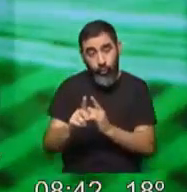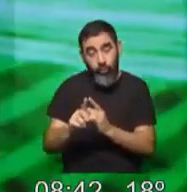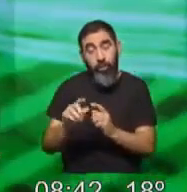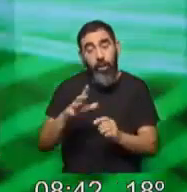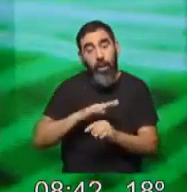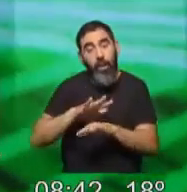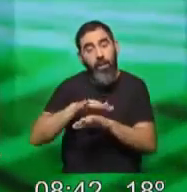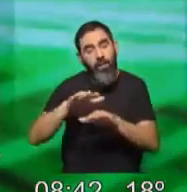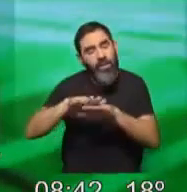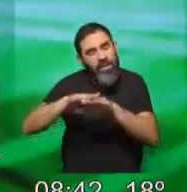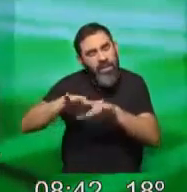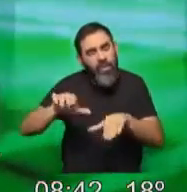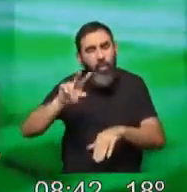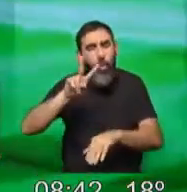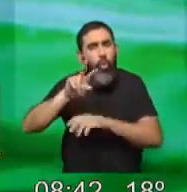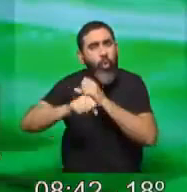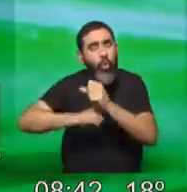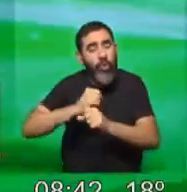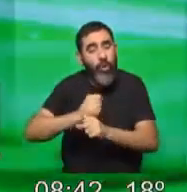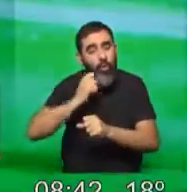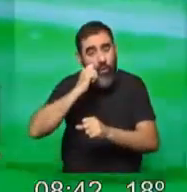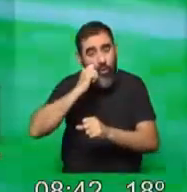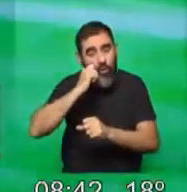aparecieron niños muy pequeñitos de 2 años y